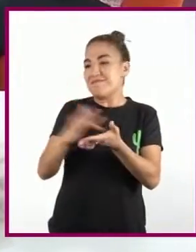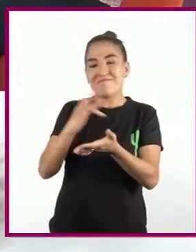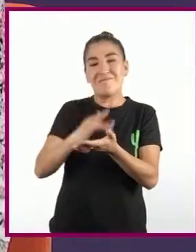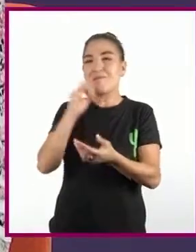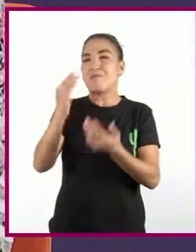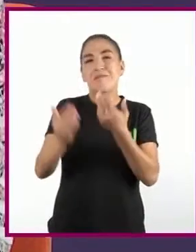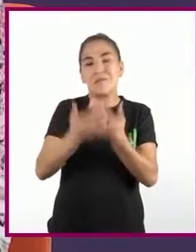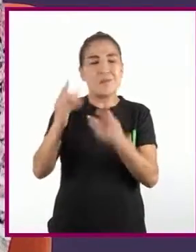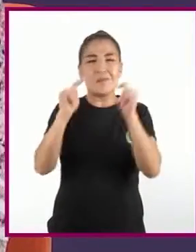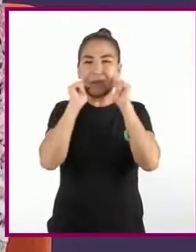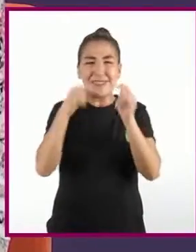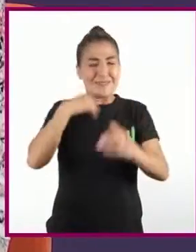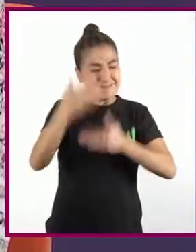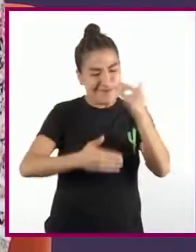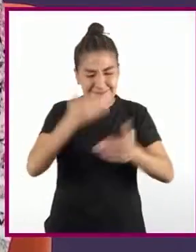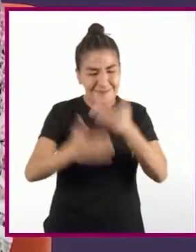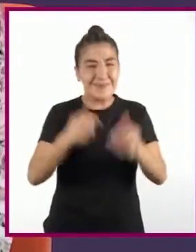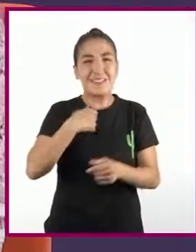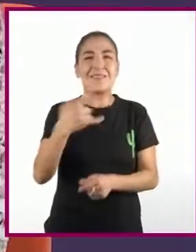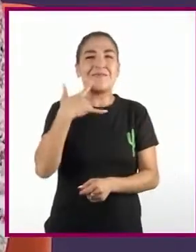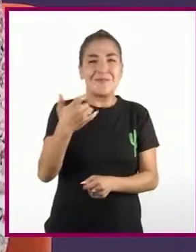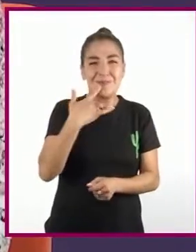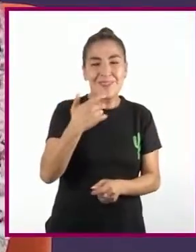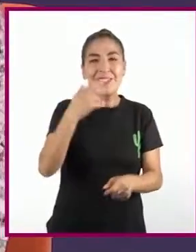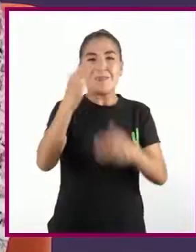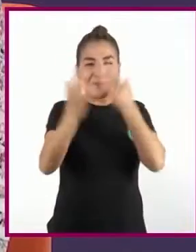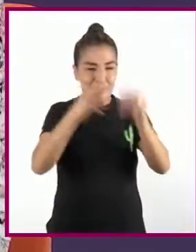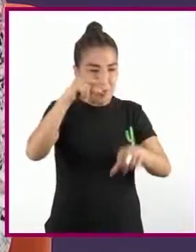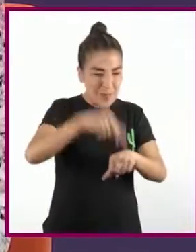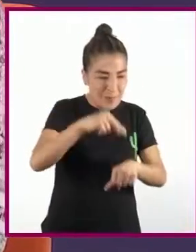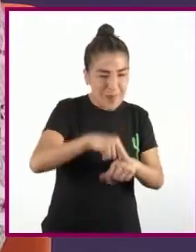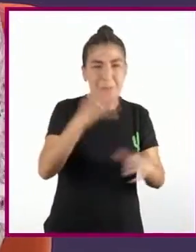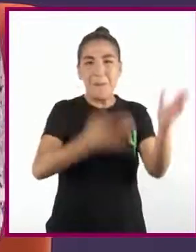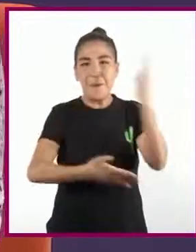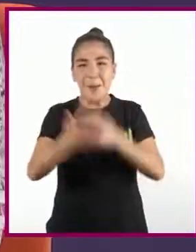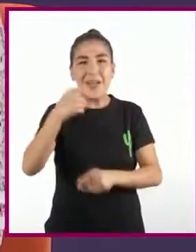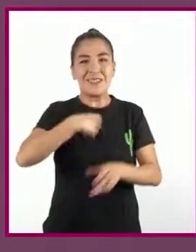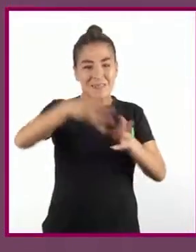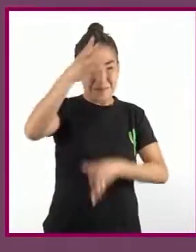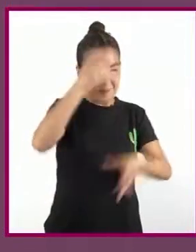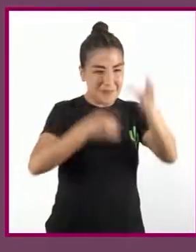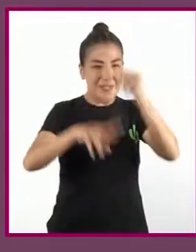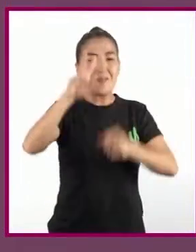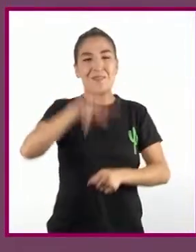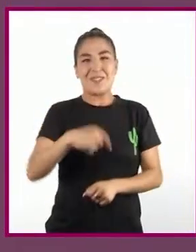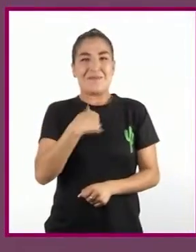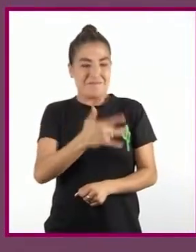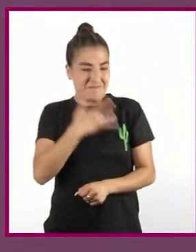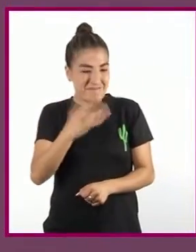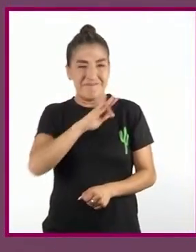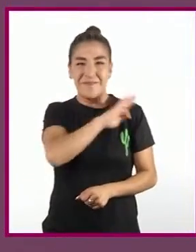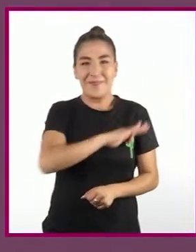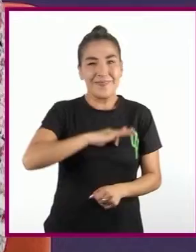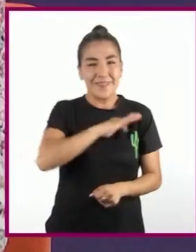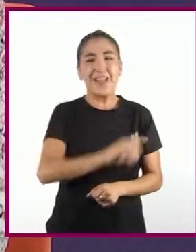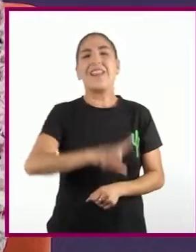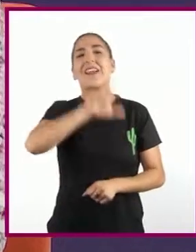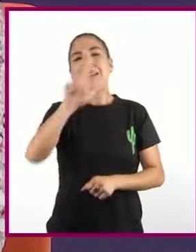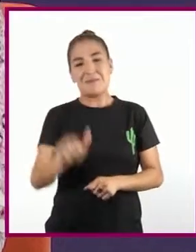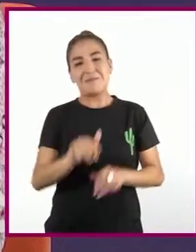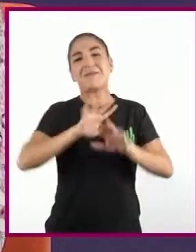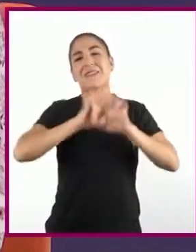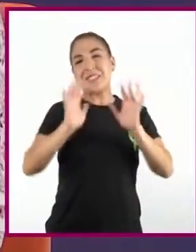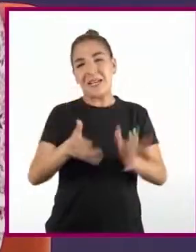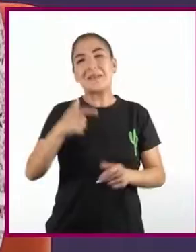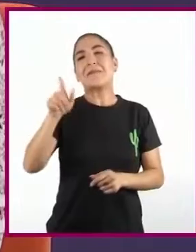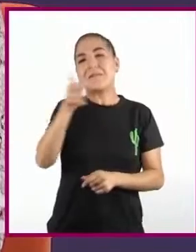de cierto tiempo y ver lo feliz que estaba yo estudiando el doctorado, lo que aprendía y que me sentía realmente feliz, pues ya después obviamente